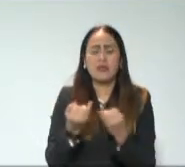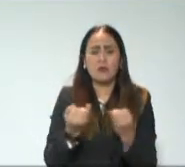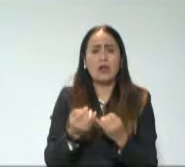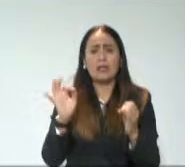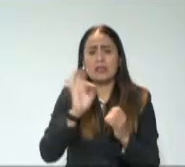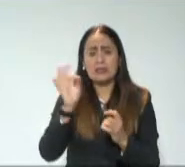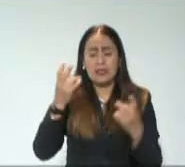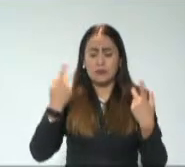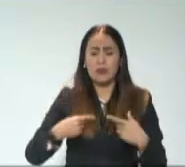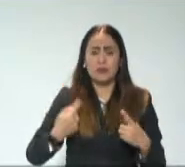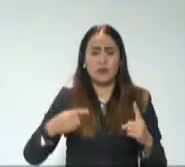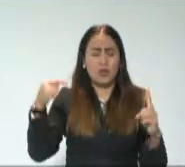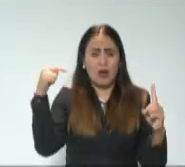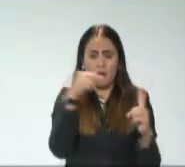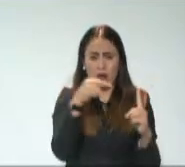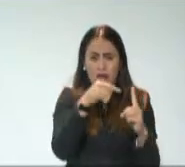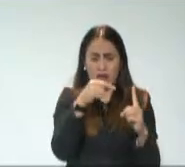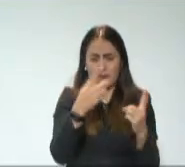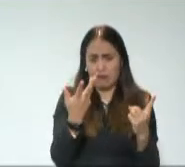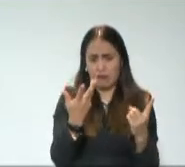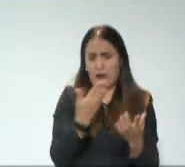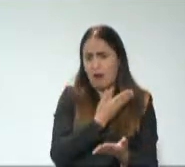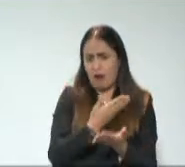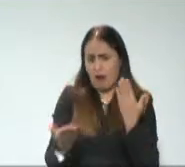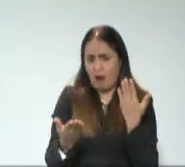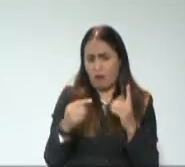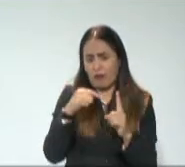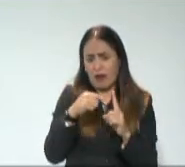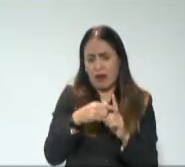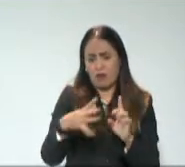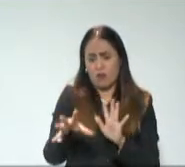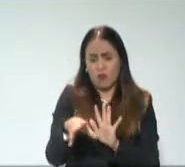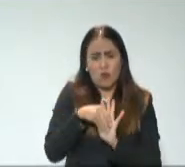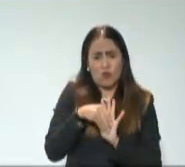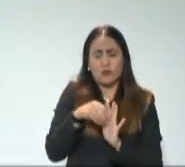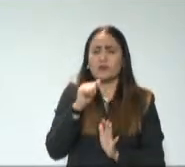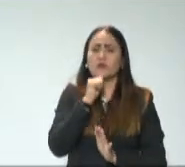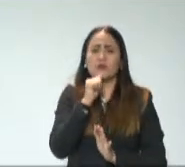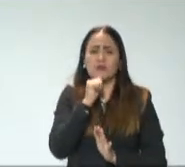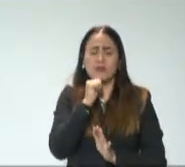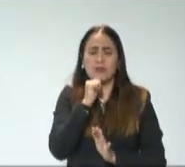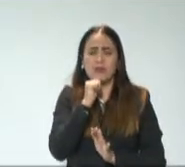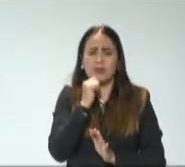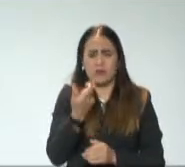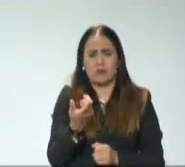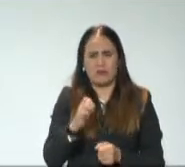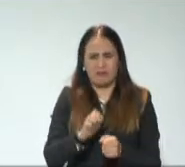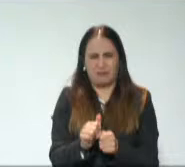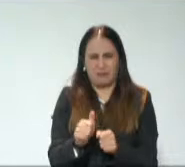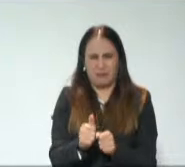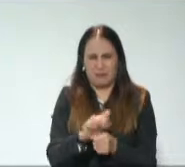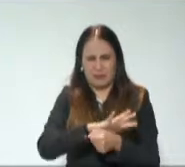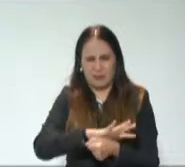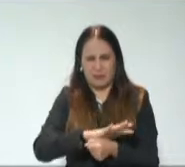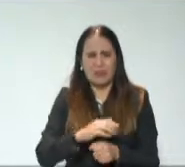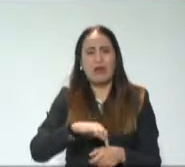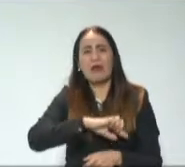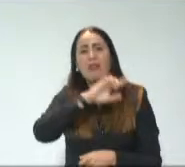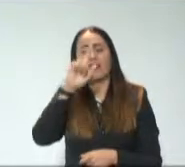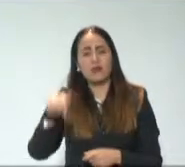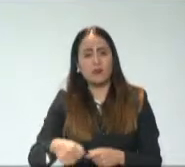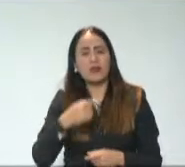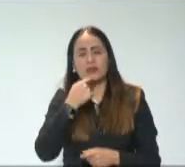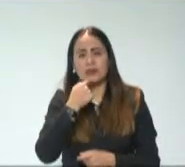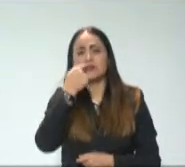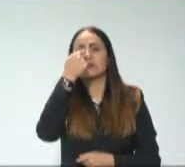persona que que actualmente no está contagiada transmitir el impacto que puede tener en ello